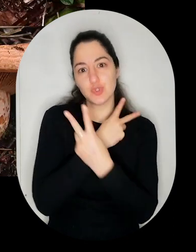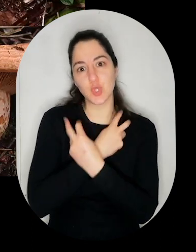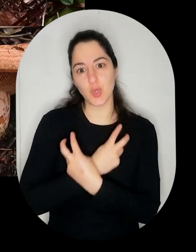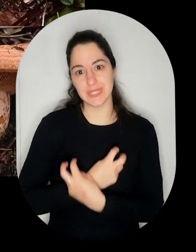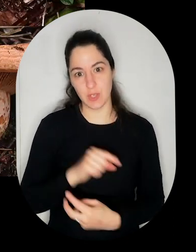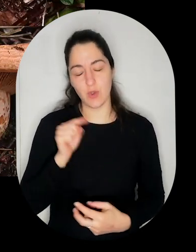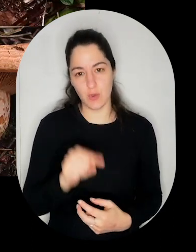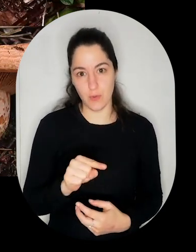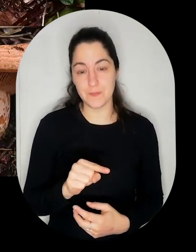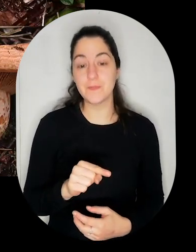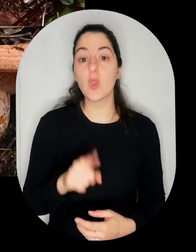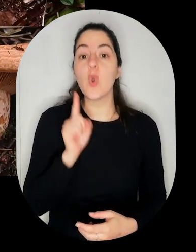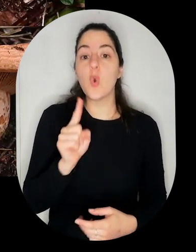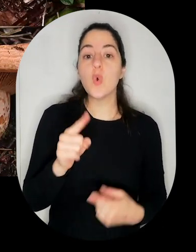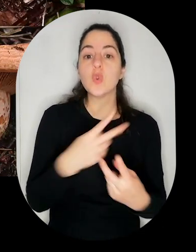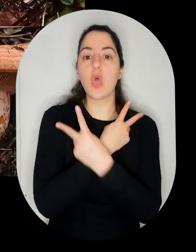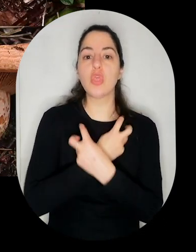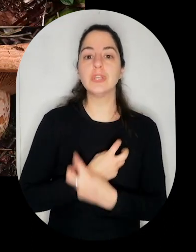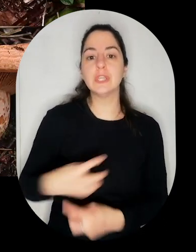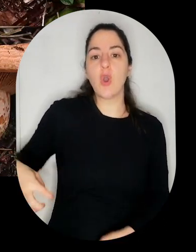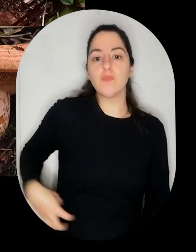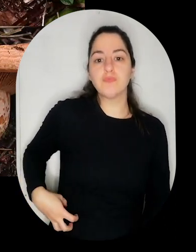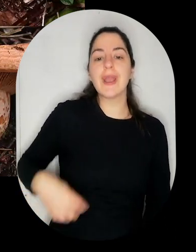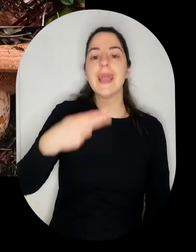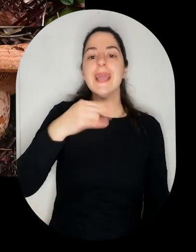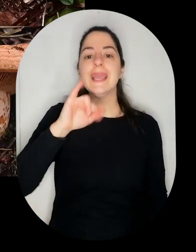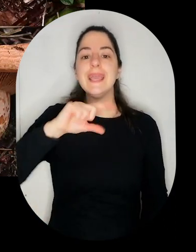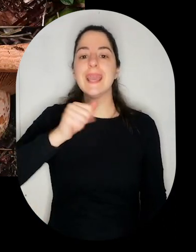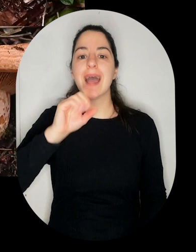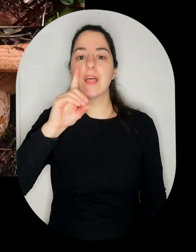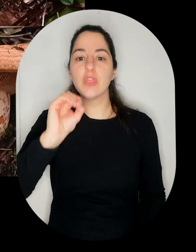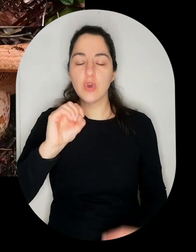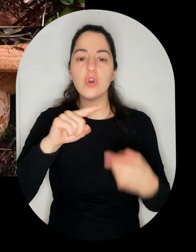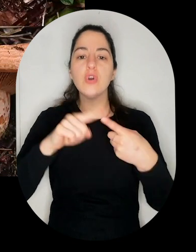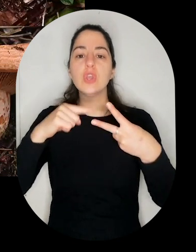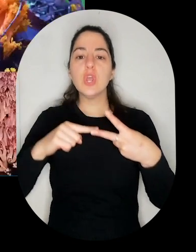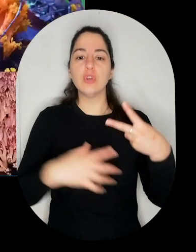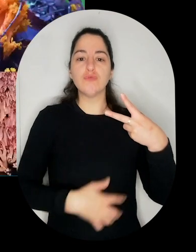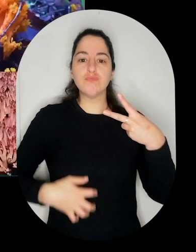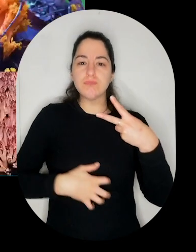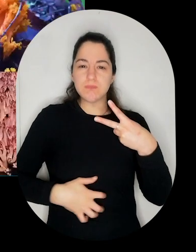dos son tóxicos. Bacillus es nefrotóxico, Lactarius torminosus causa síndrome gastrointestinal.